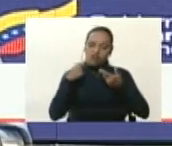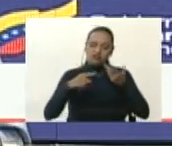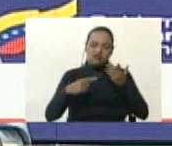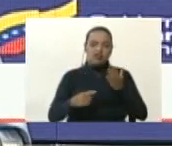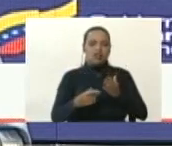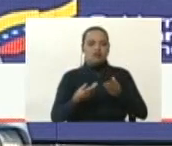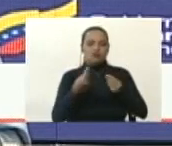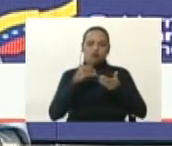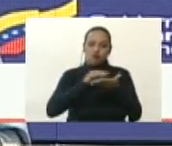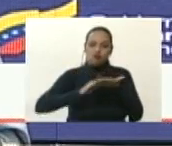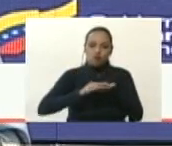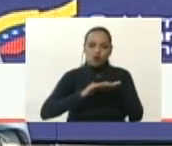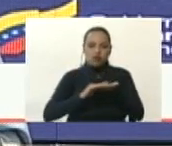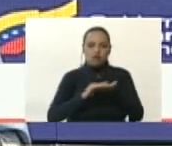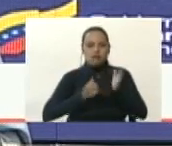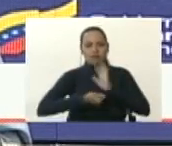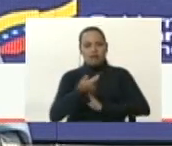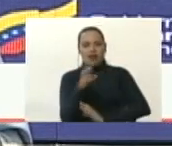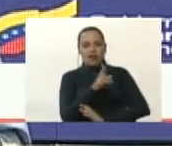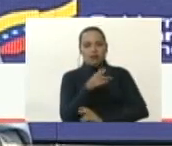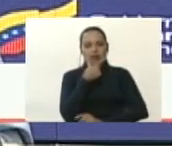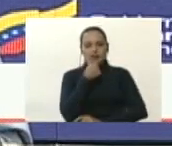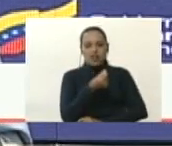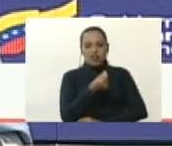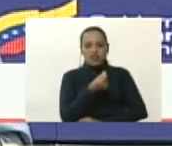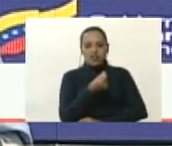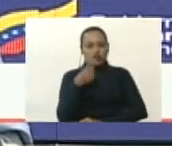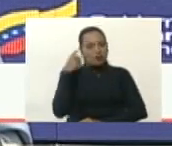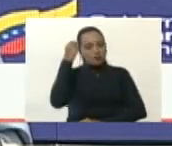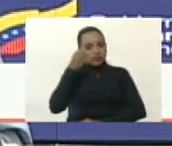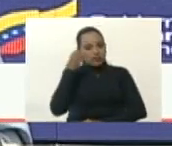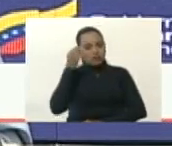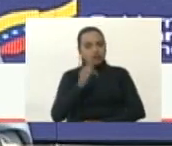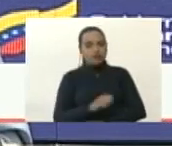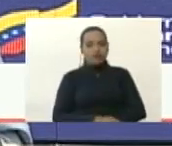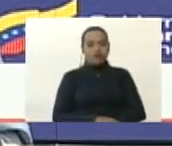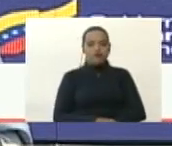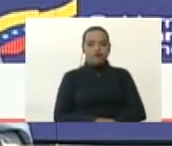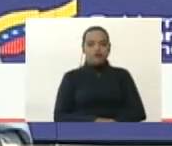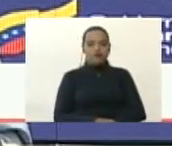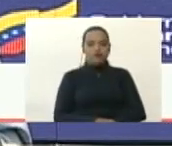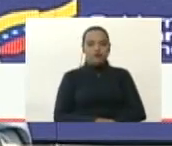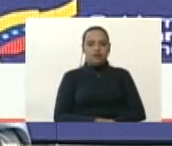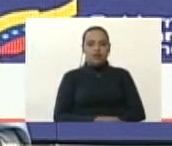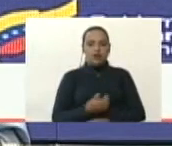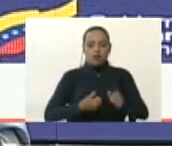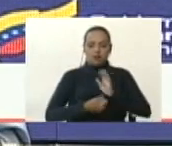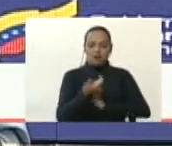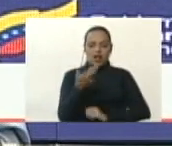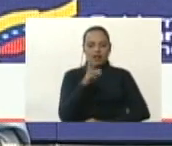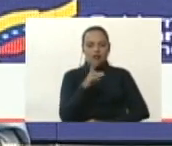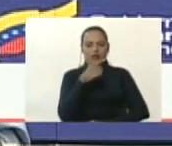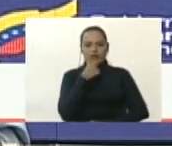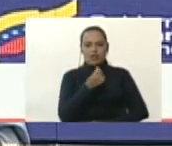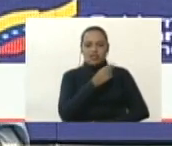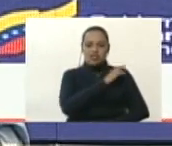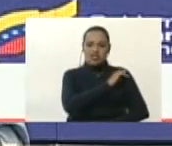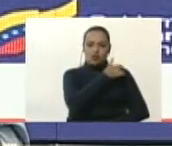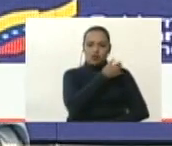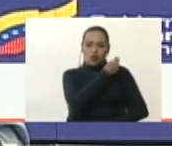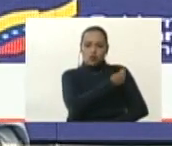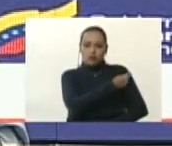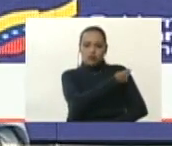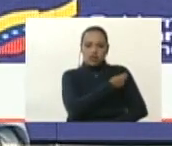resuelven más rápido y más fácil de lo que estamos pensando. Más rápido y más fácil. Y que los directores de hospitales,